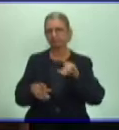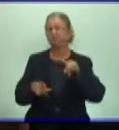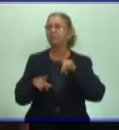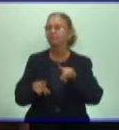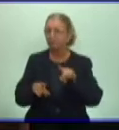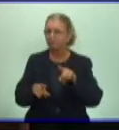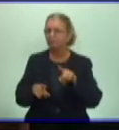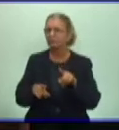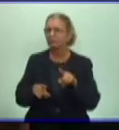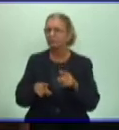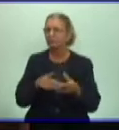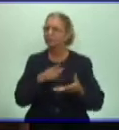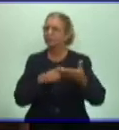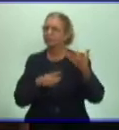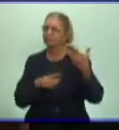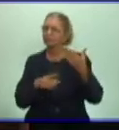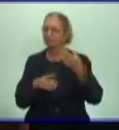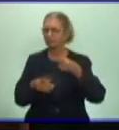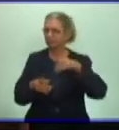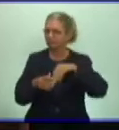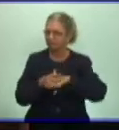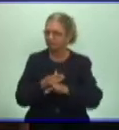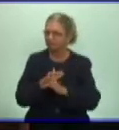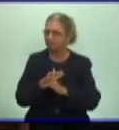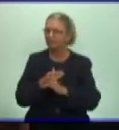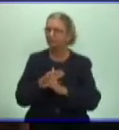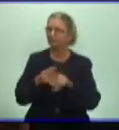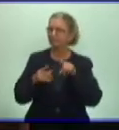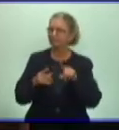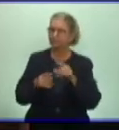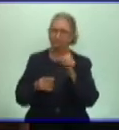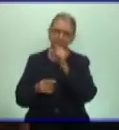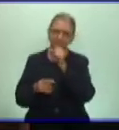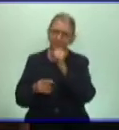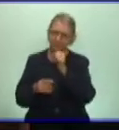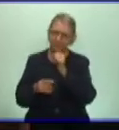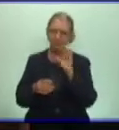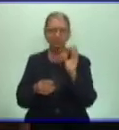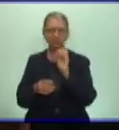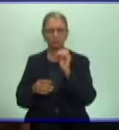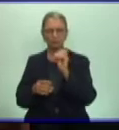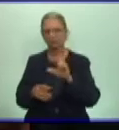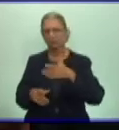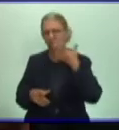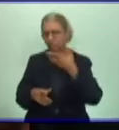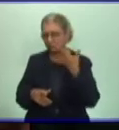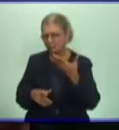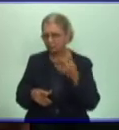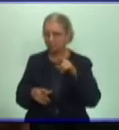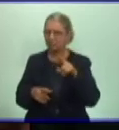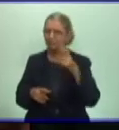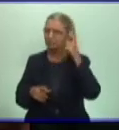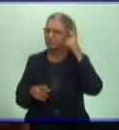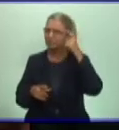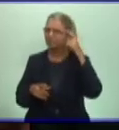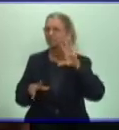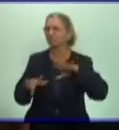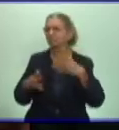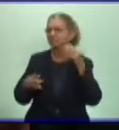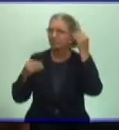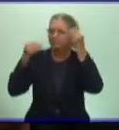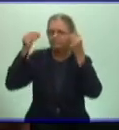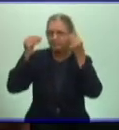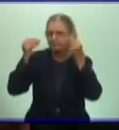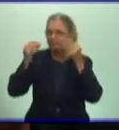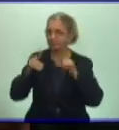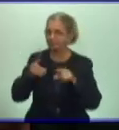del cuento o de lo que lee o de lo que escucha en una canción, pues la habilidad de escuchar es una habilidad que tenemos que fortalecer. Y bueno, a